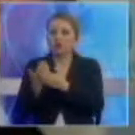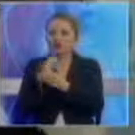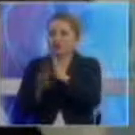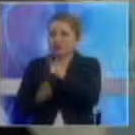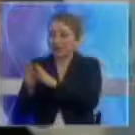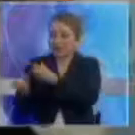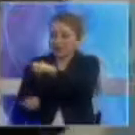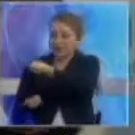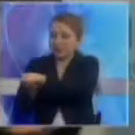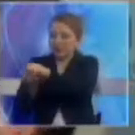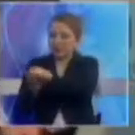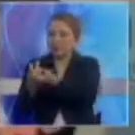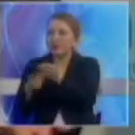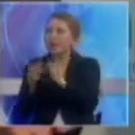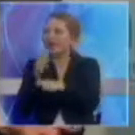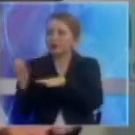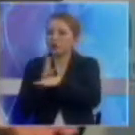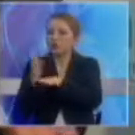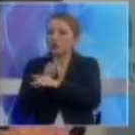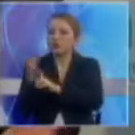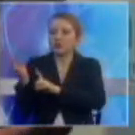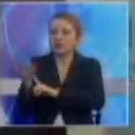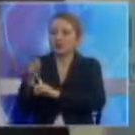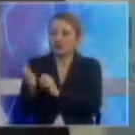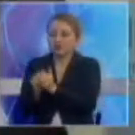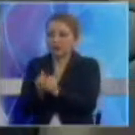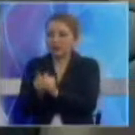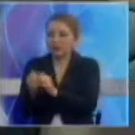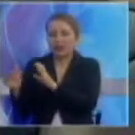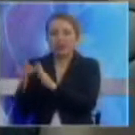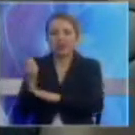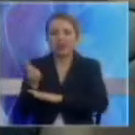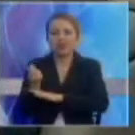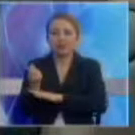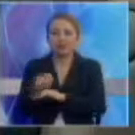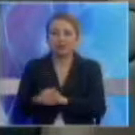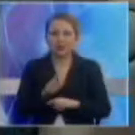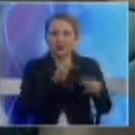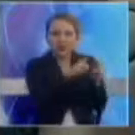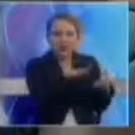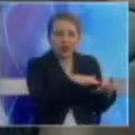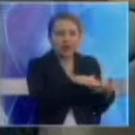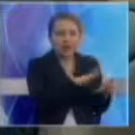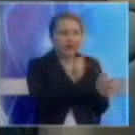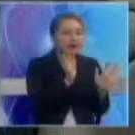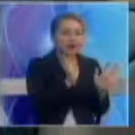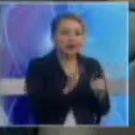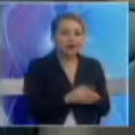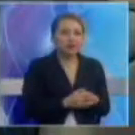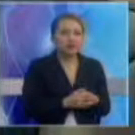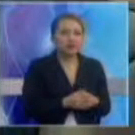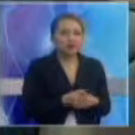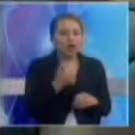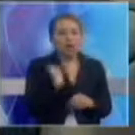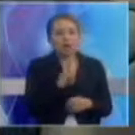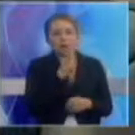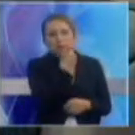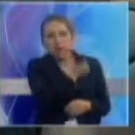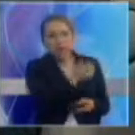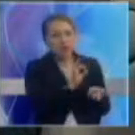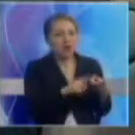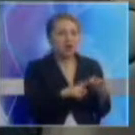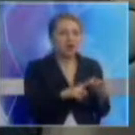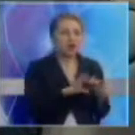desarrollo de aplicaciones para utilizar el dinero electrónico. Las inquietudes no van por el lado de las bondades